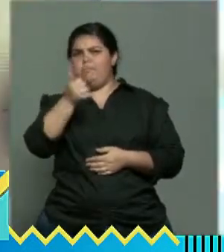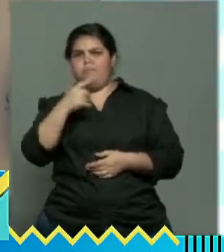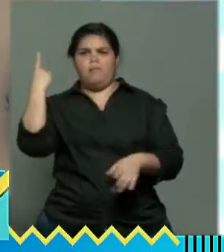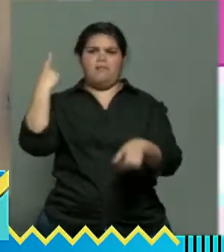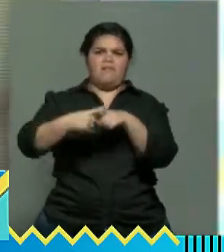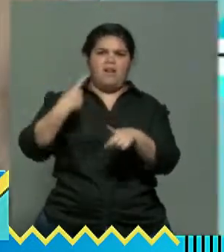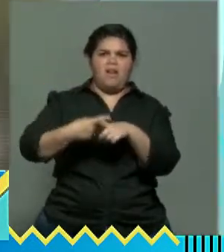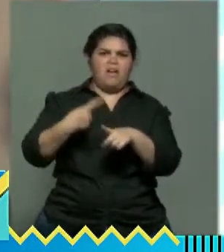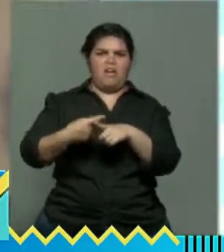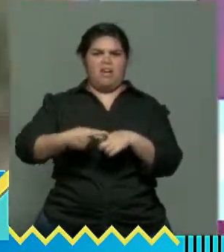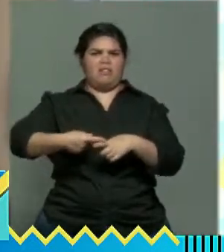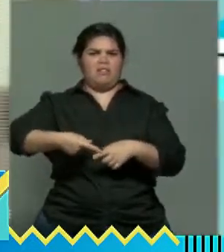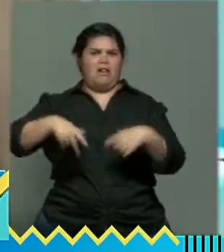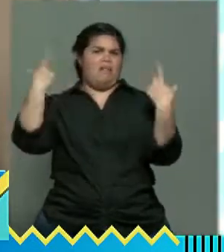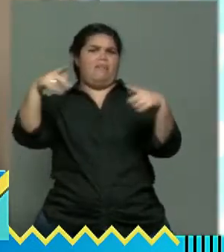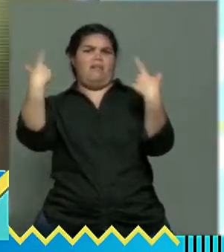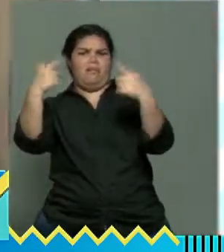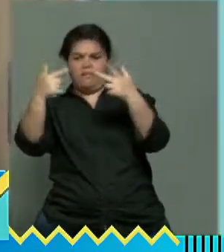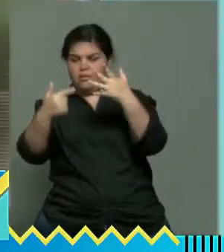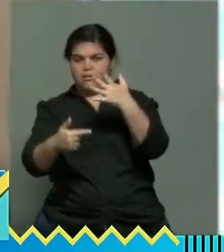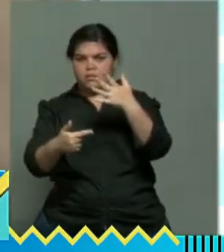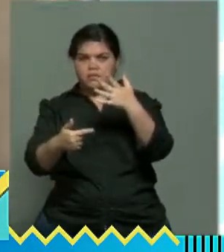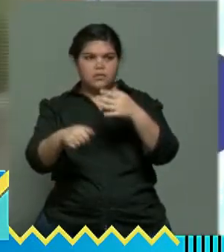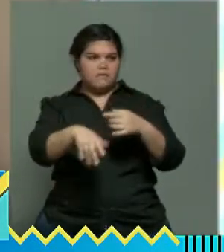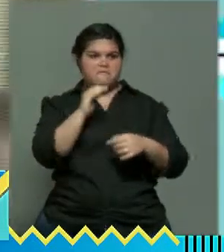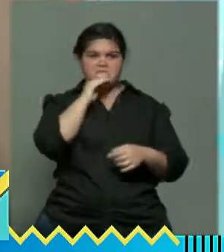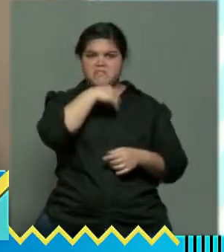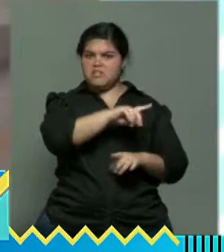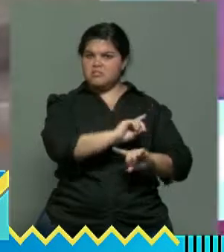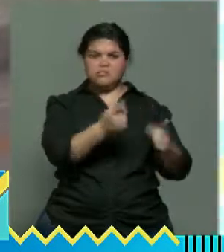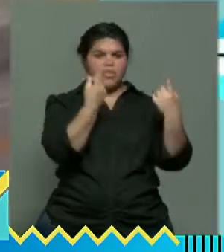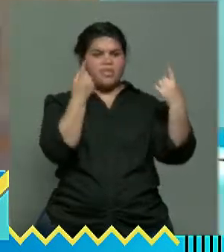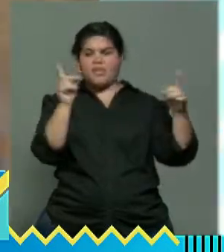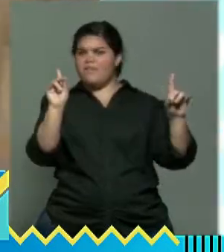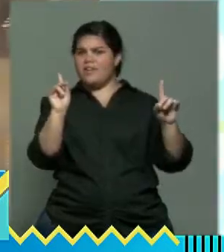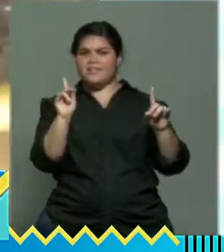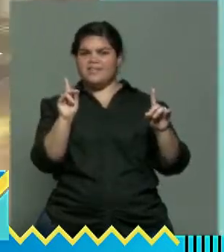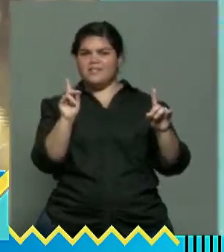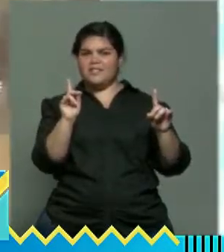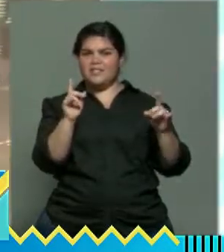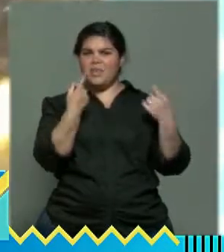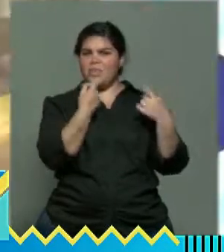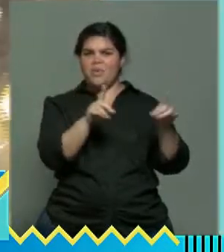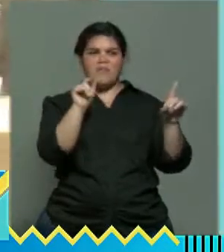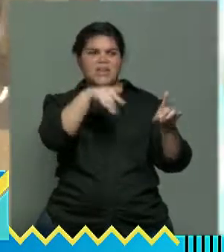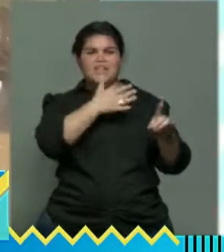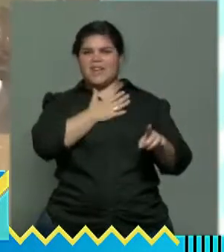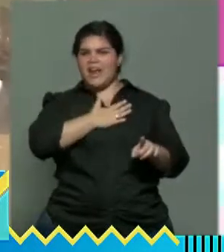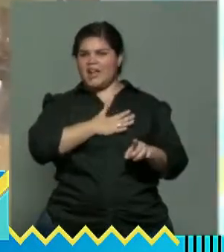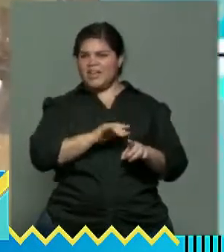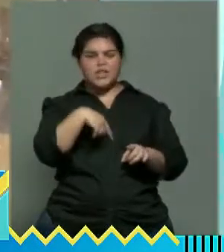a desborde. Ya. Y en cambio el vino no. Bien, El o- vino otra cultura siempre está relacionada. en una situación tranquila.